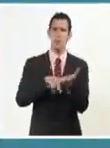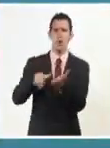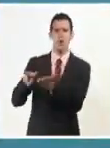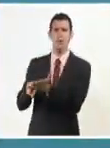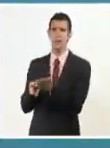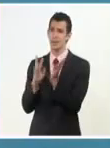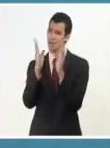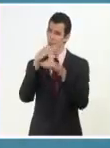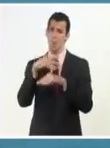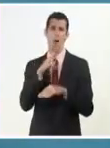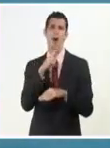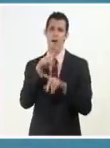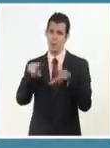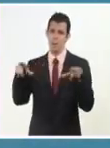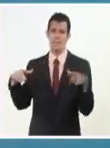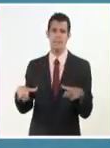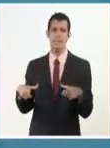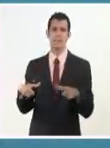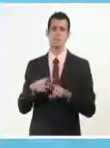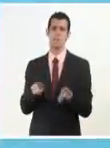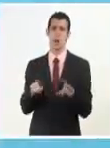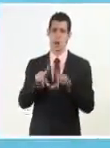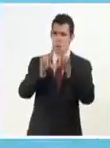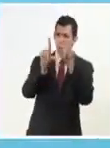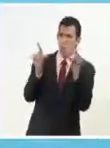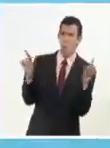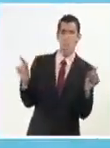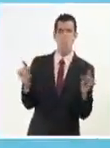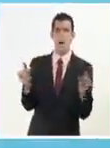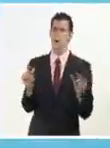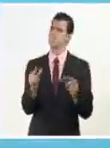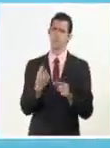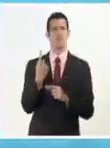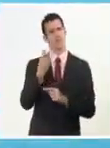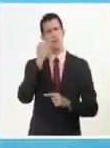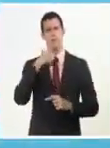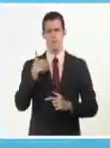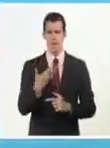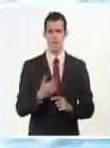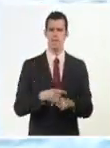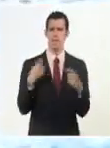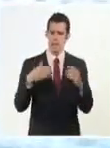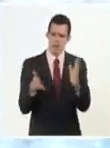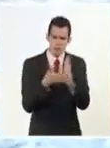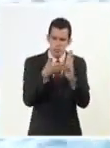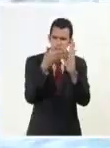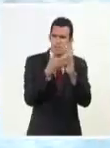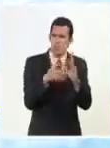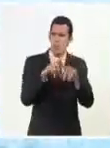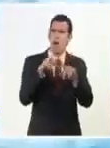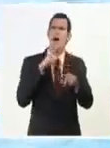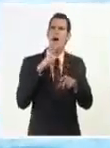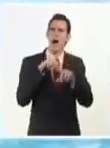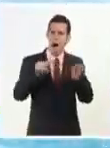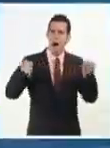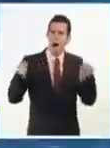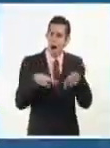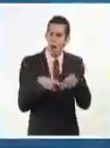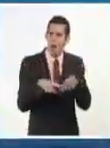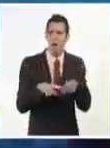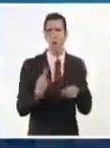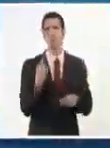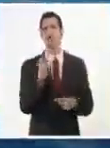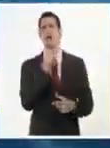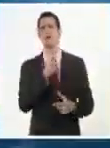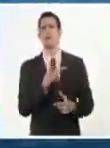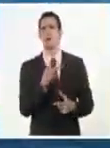la solución, pero a nivel de país es insuficiente aún. Y no se trata que tengamos una piscina en todos los